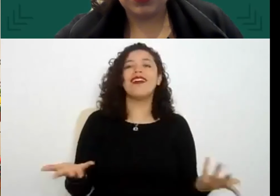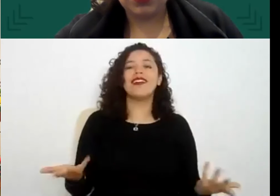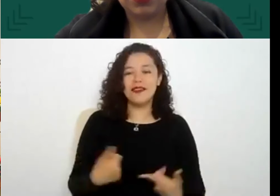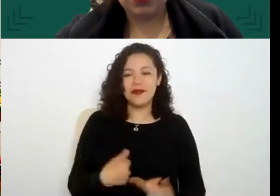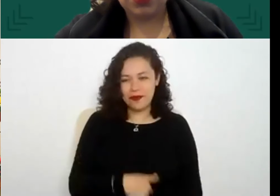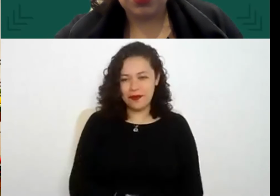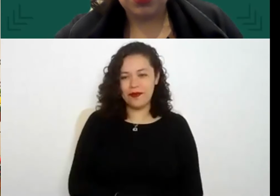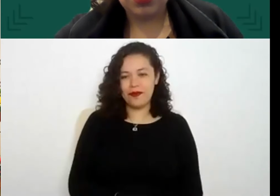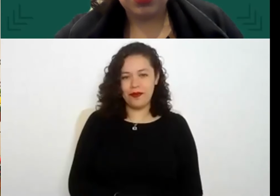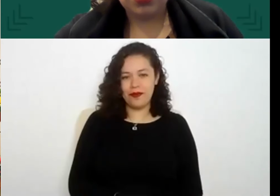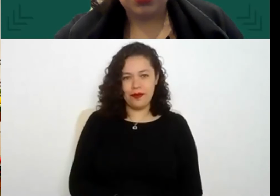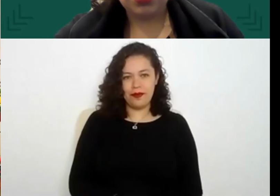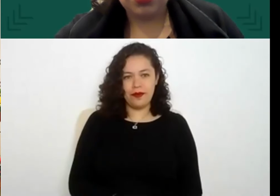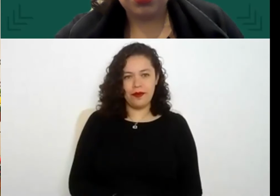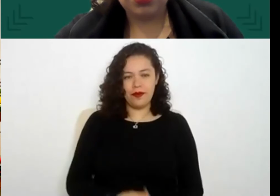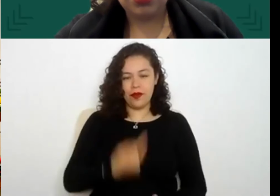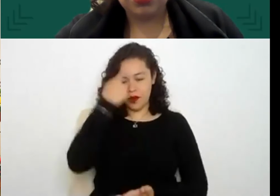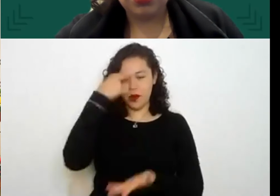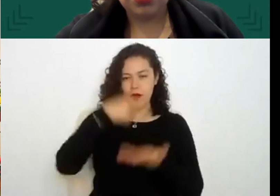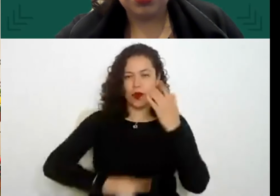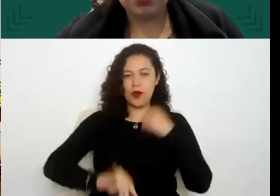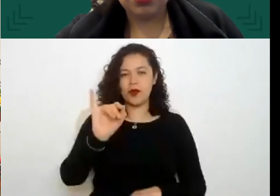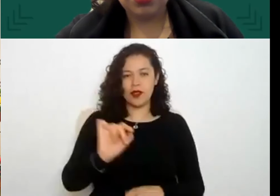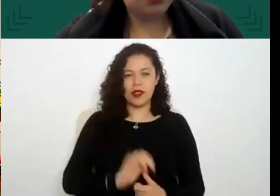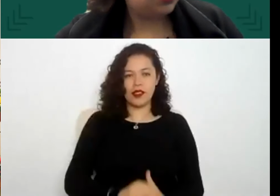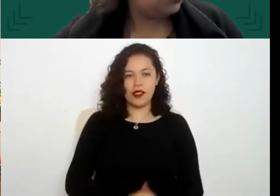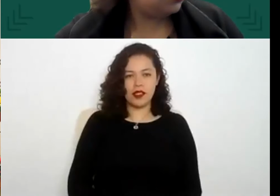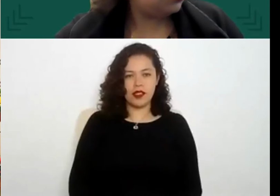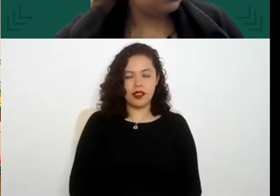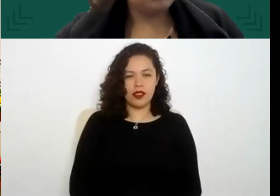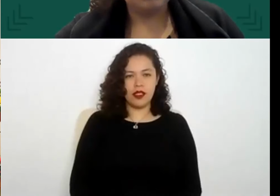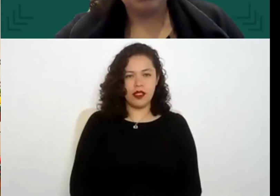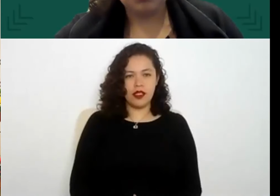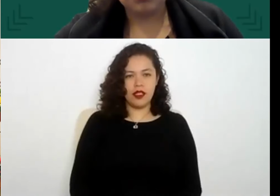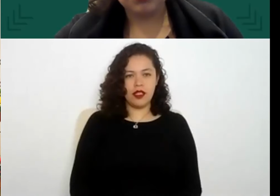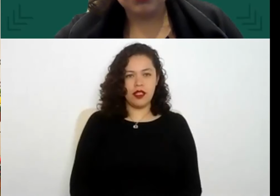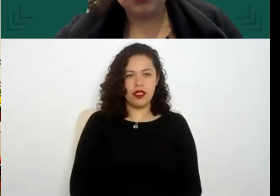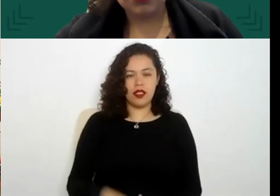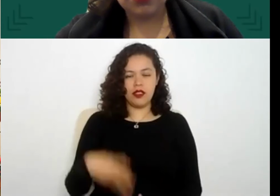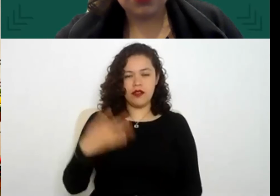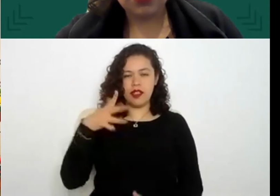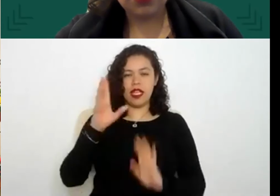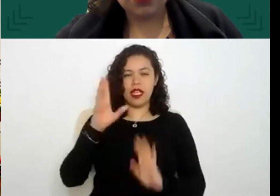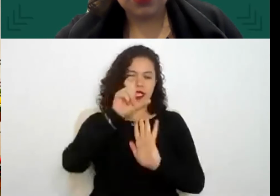Correcto. A ver, aquí están las redes. Tanto Instagram como Facebook.